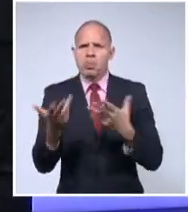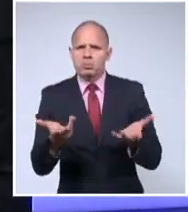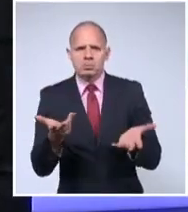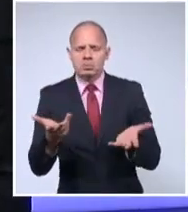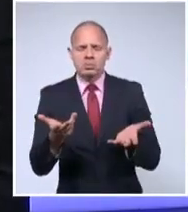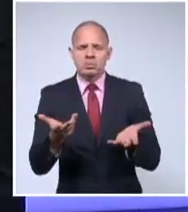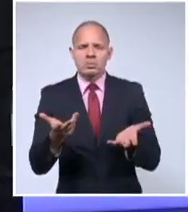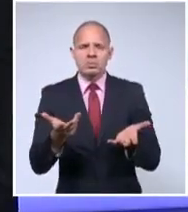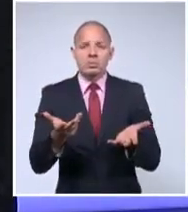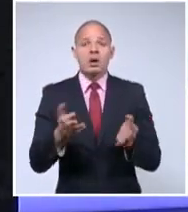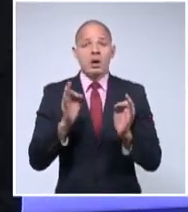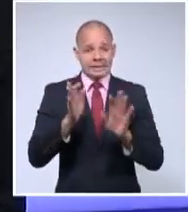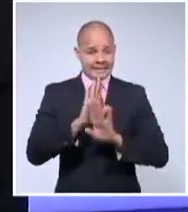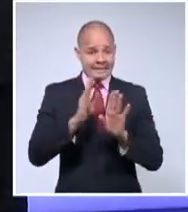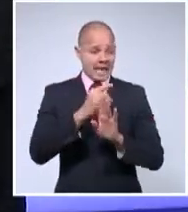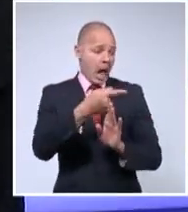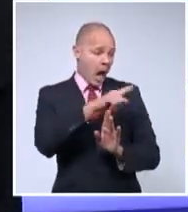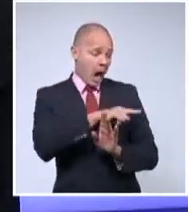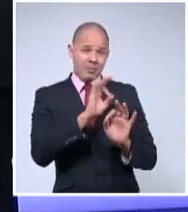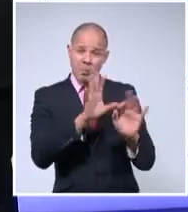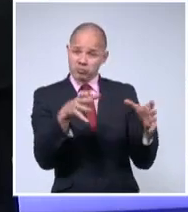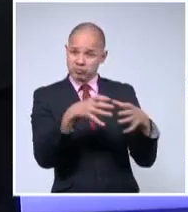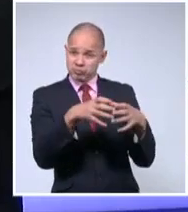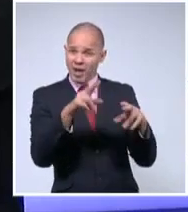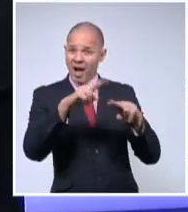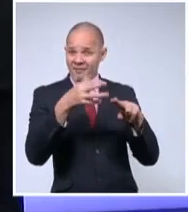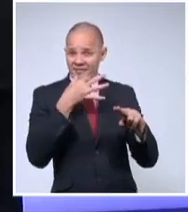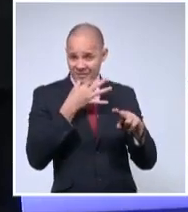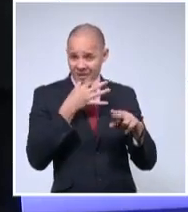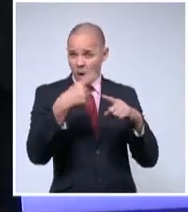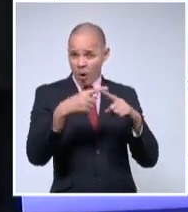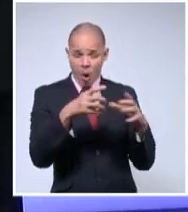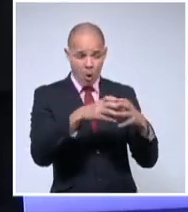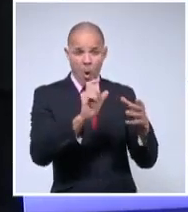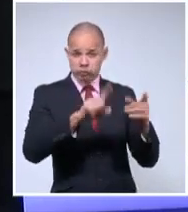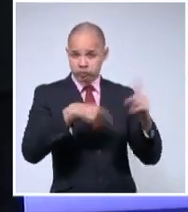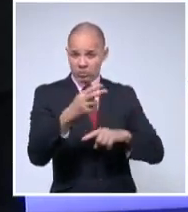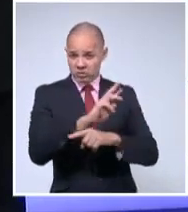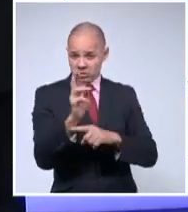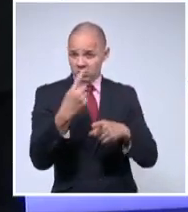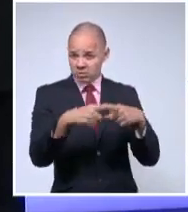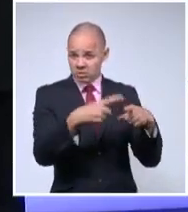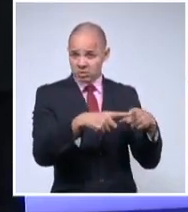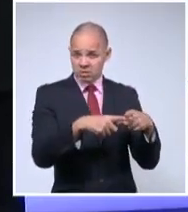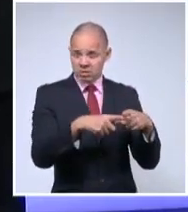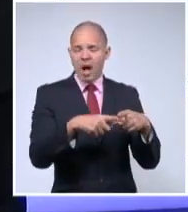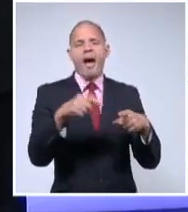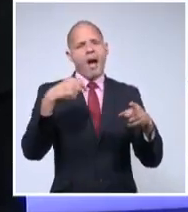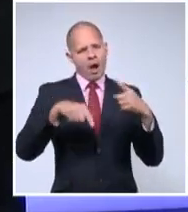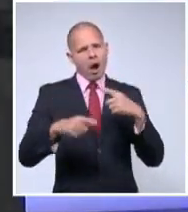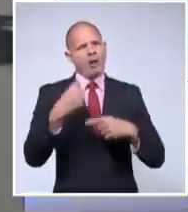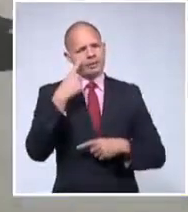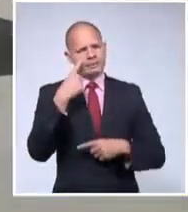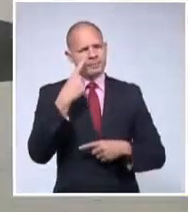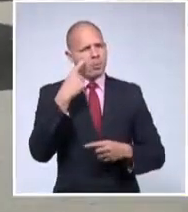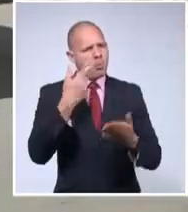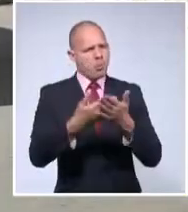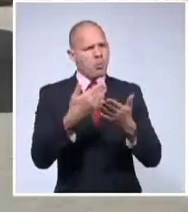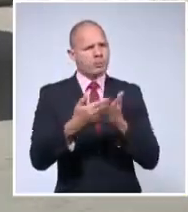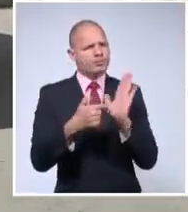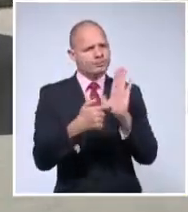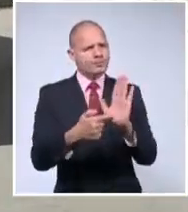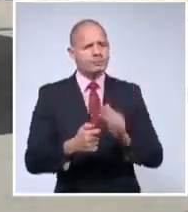acaban de pasar en ese supuesto movimiento en la zona de San Isidro? Bueno, pues vamos a mostrar algunas de esas pruebas que demuestran